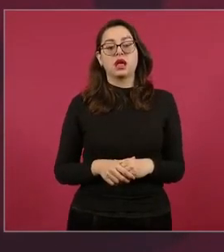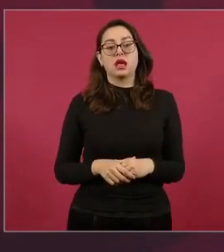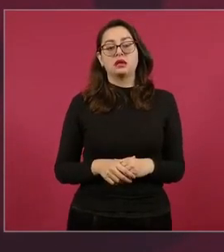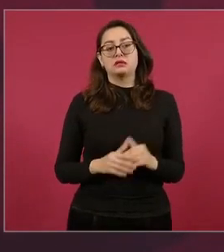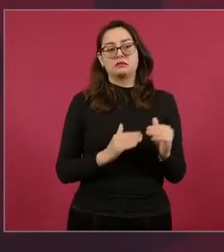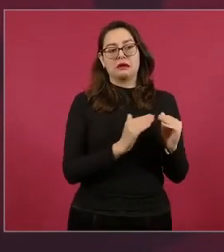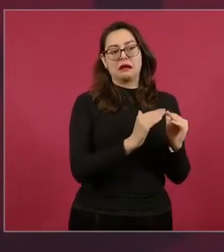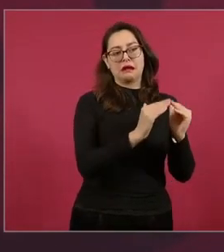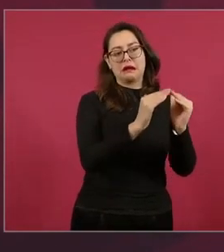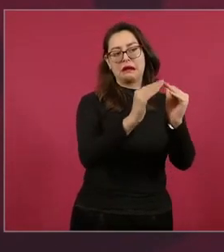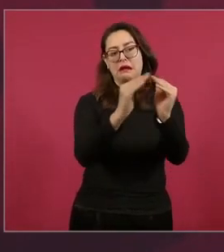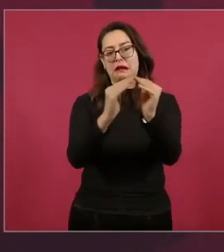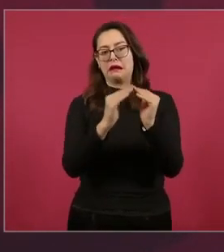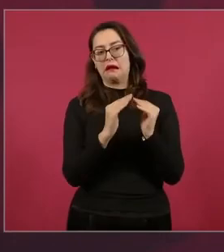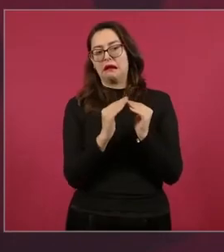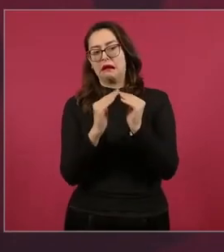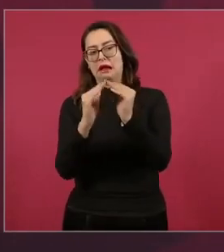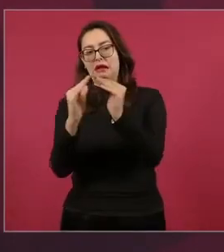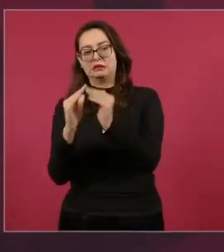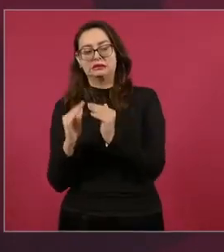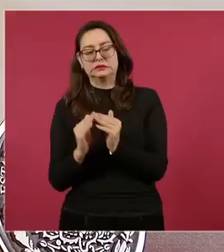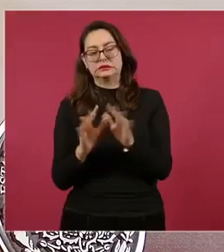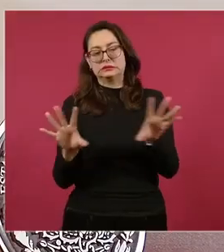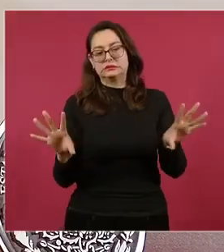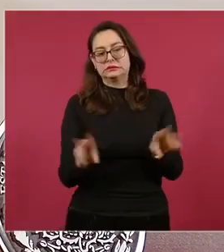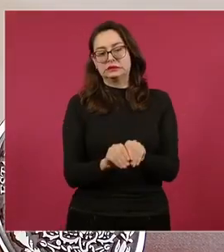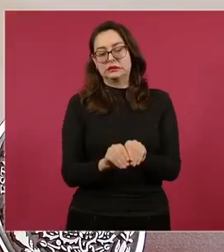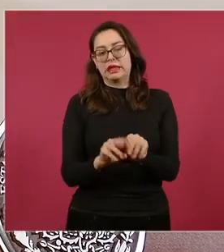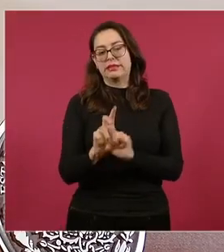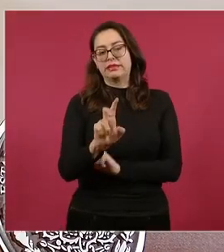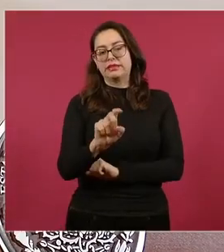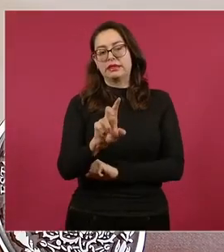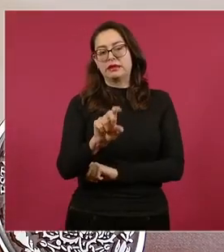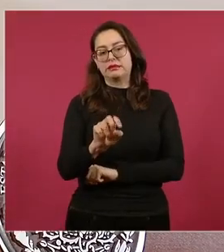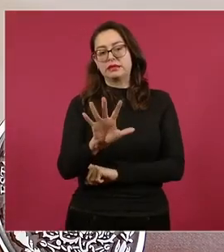millones de hogares y estamos